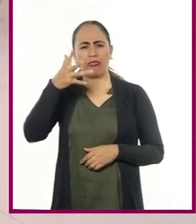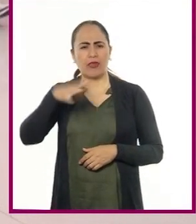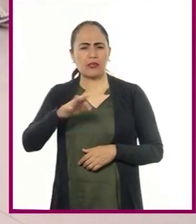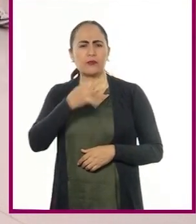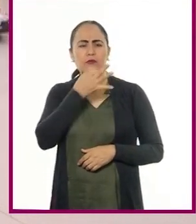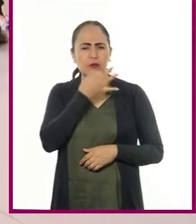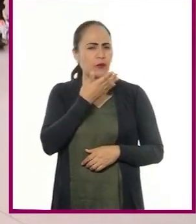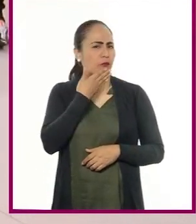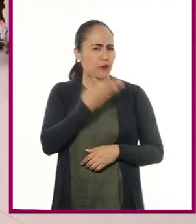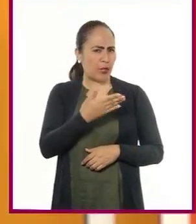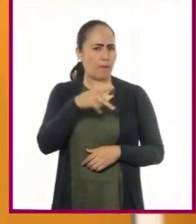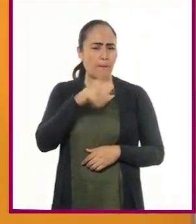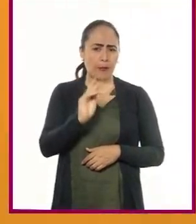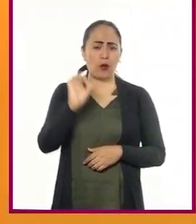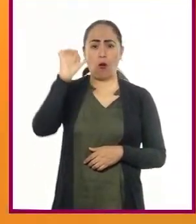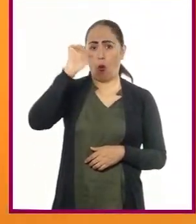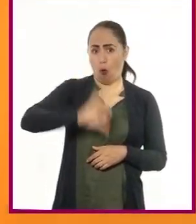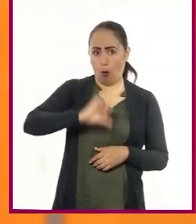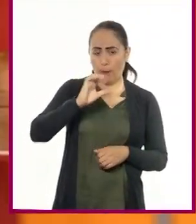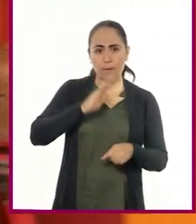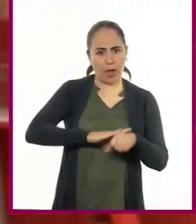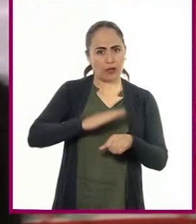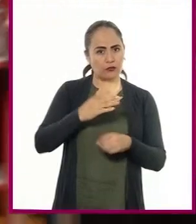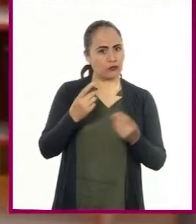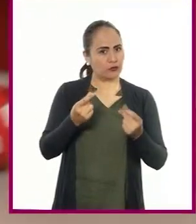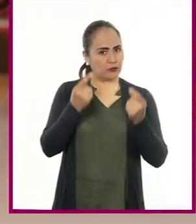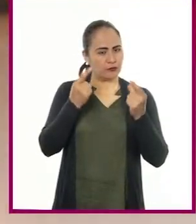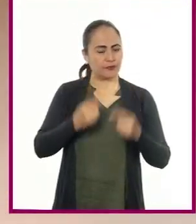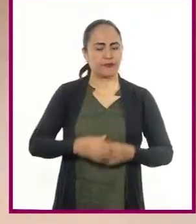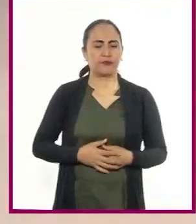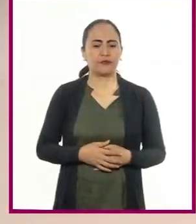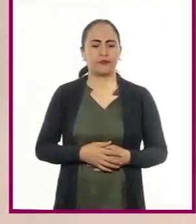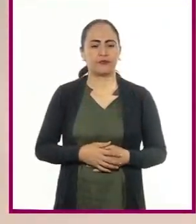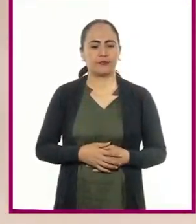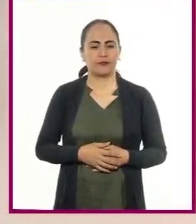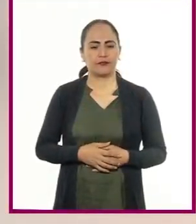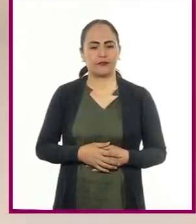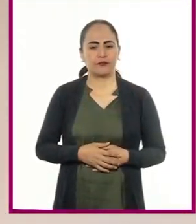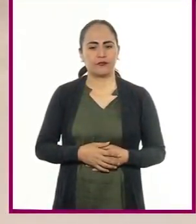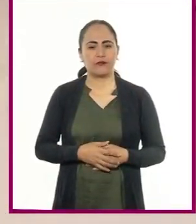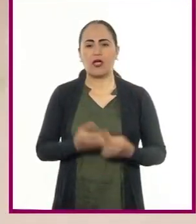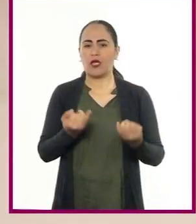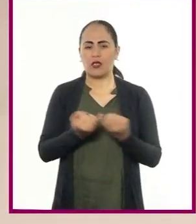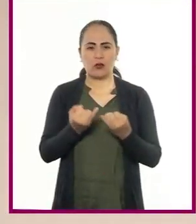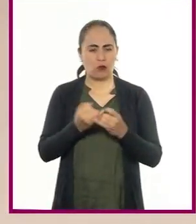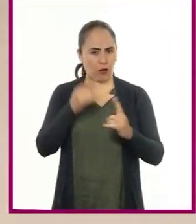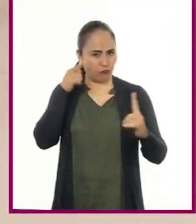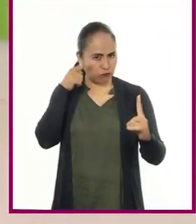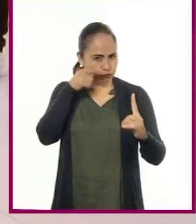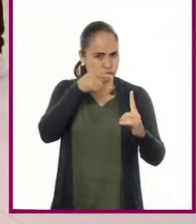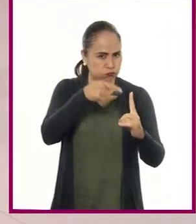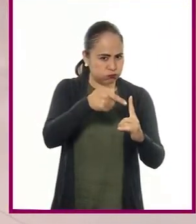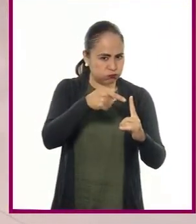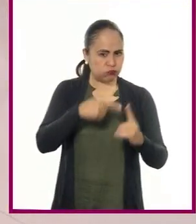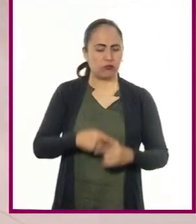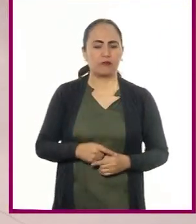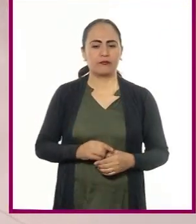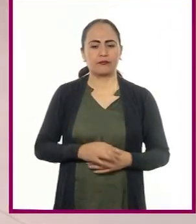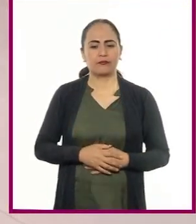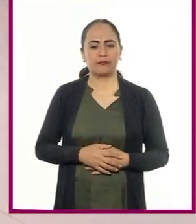ocasión lo vamos a hacer más rápido. Más rápido. Muy bien. Y además estamos haciendo más énfasis en la